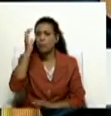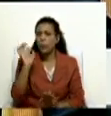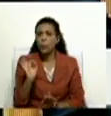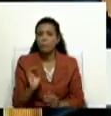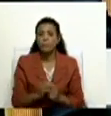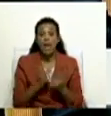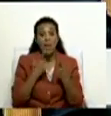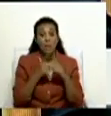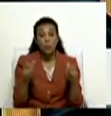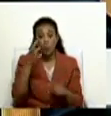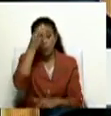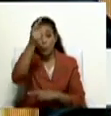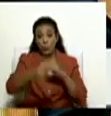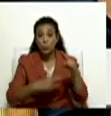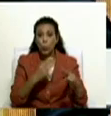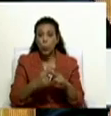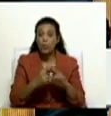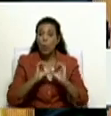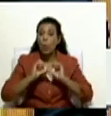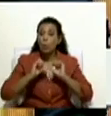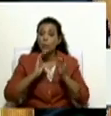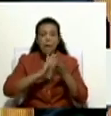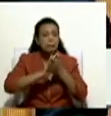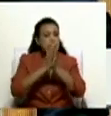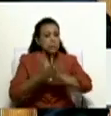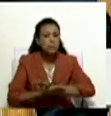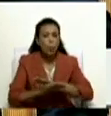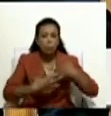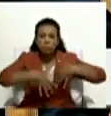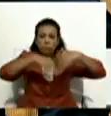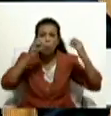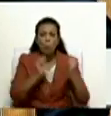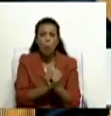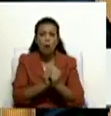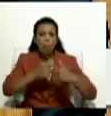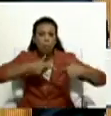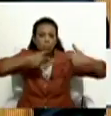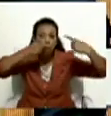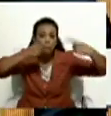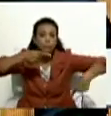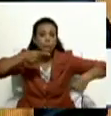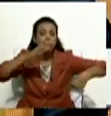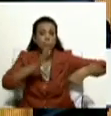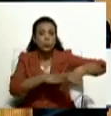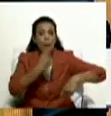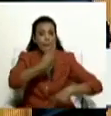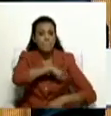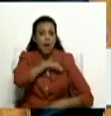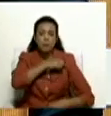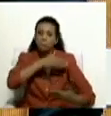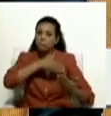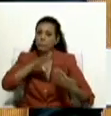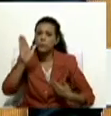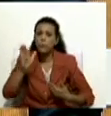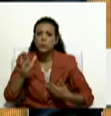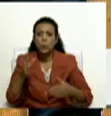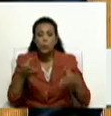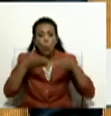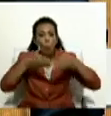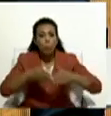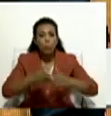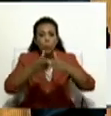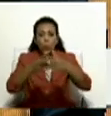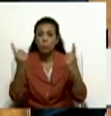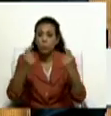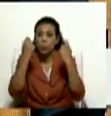de Puerto cabello Marc el fin de la guerra contra España en nuestras tierras permite El Avance de las operaciones marítimas de la